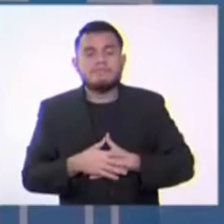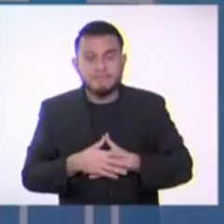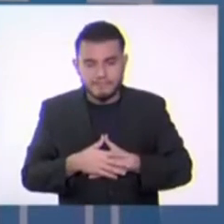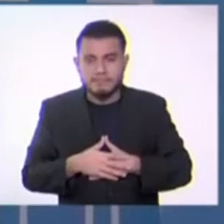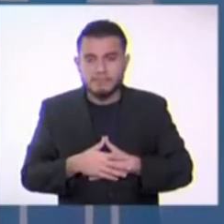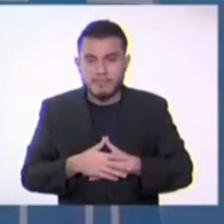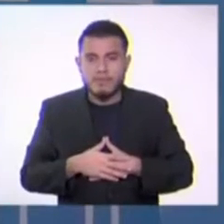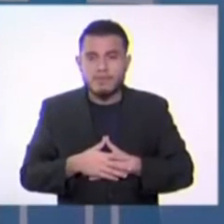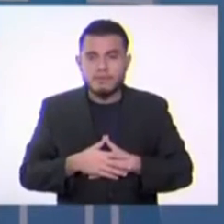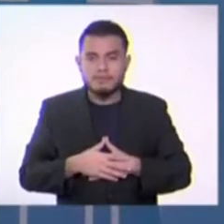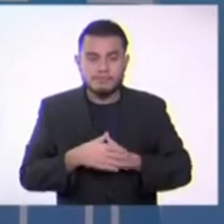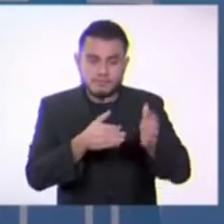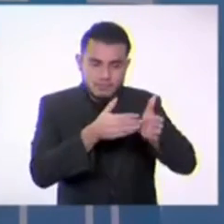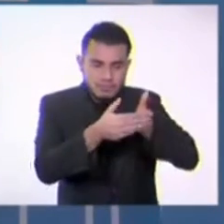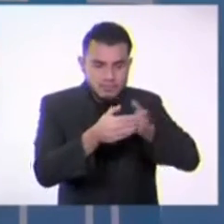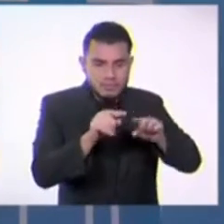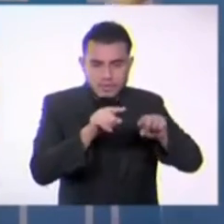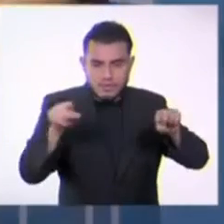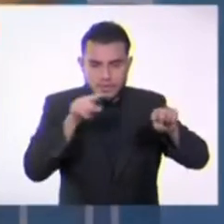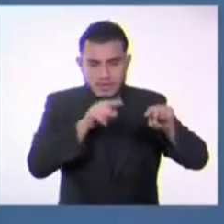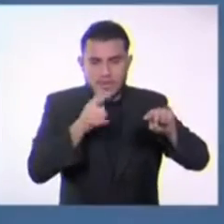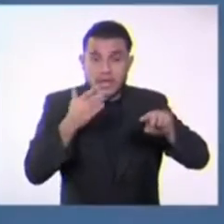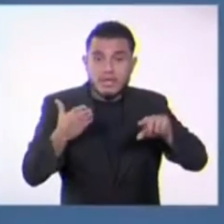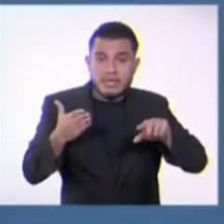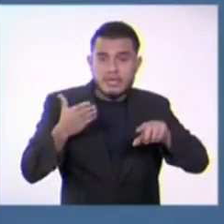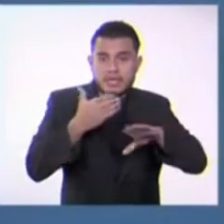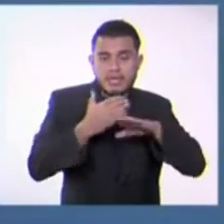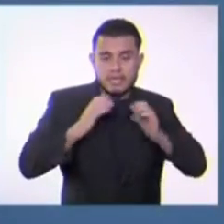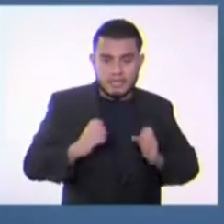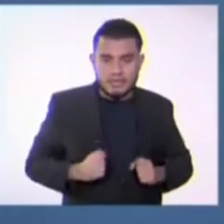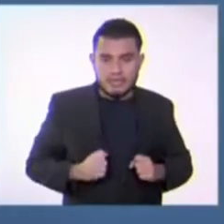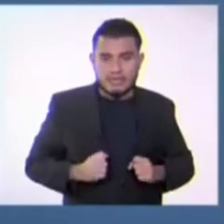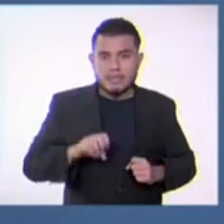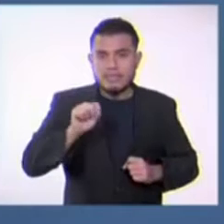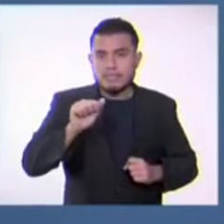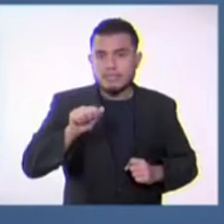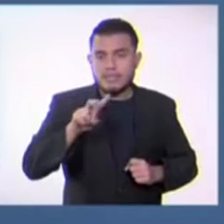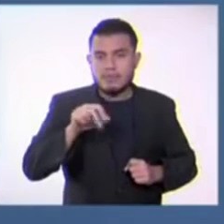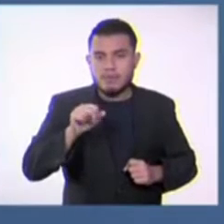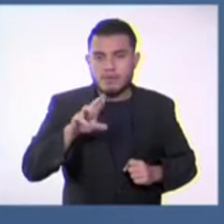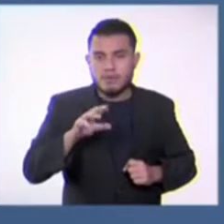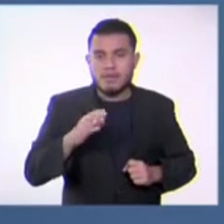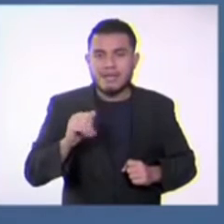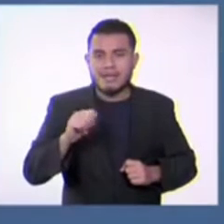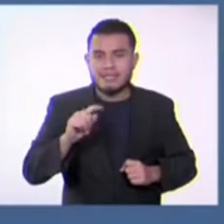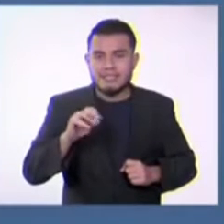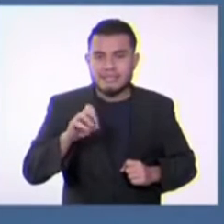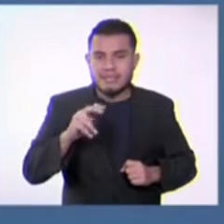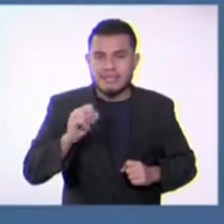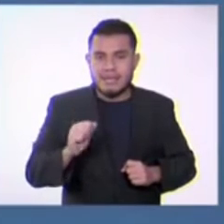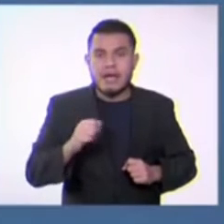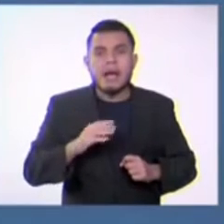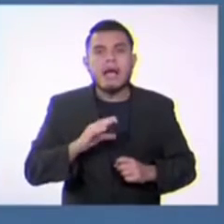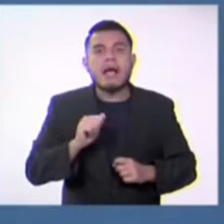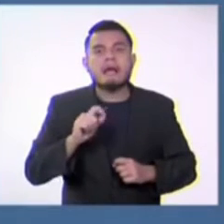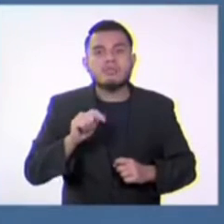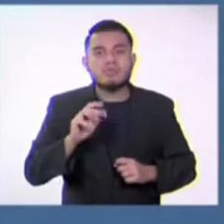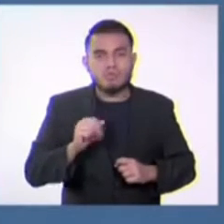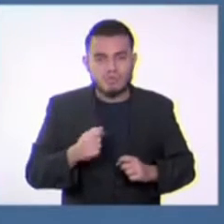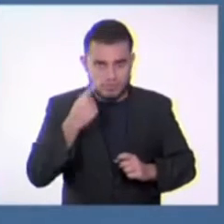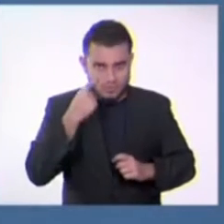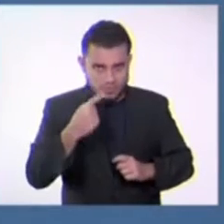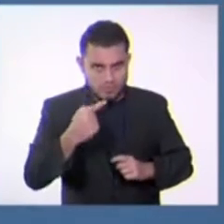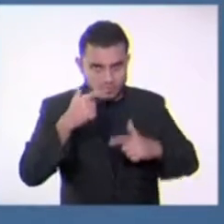1945 había llegado al poder Salvador Castaneda Castro. Muy bien. Salvador Castaneda Castro, acá lo